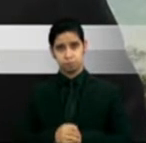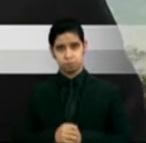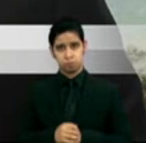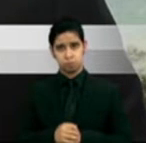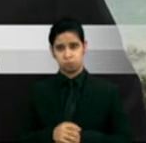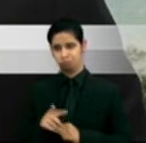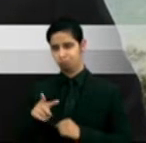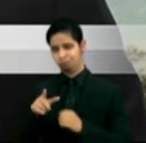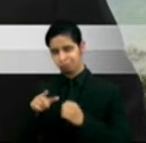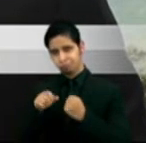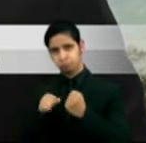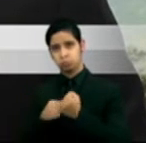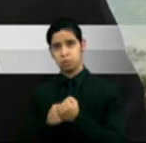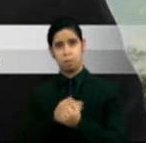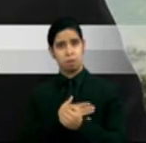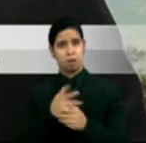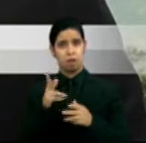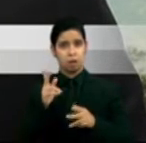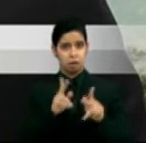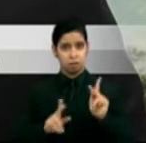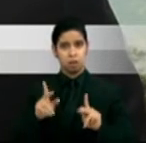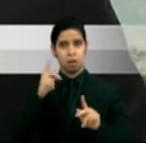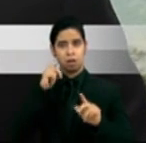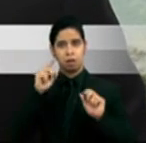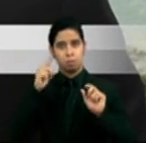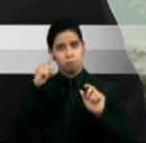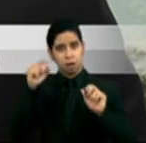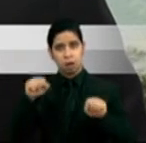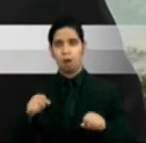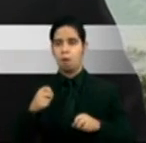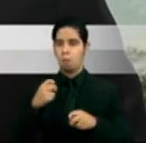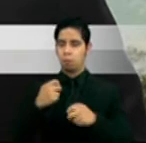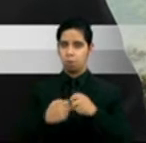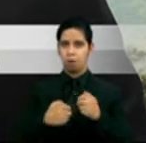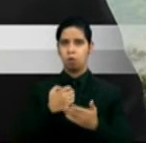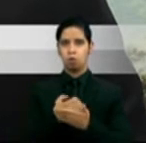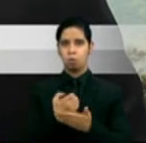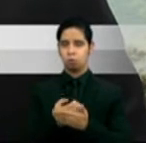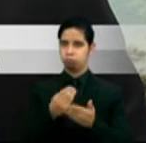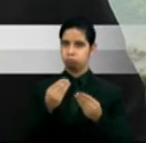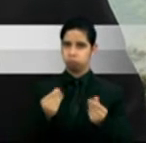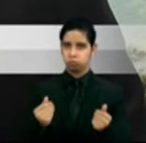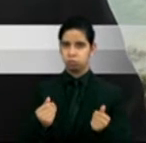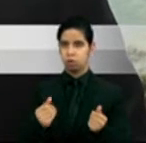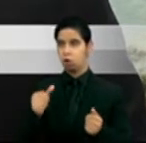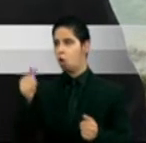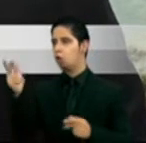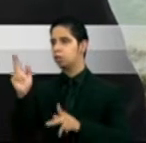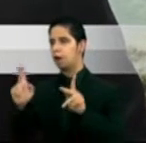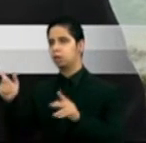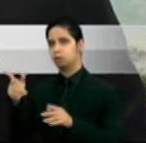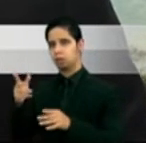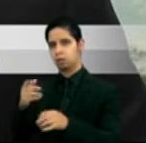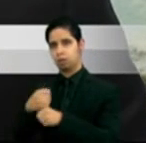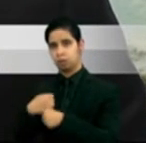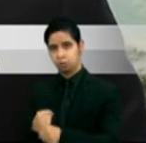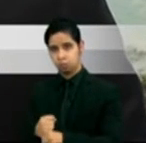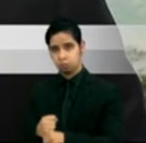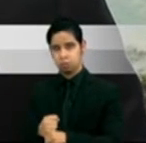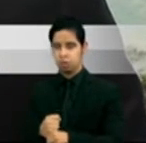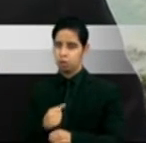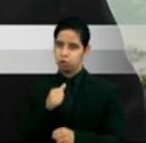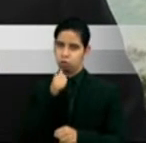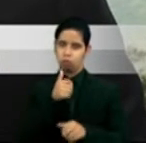pueblo de salir de esta crisis que crearon otros y no buscar la aspiración que arde en mi